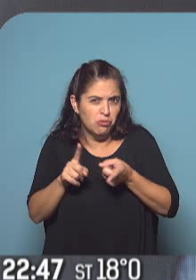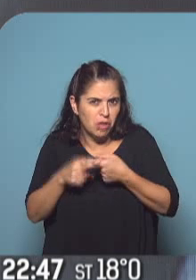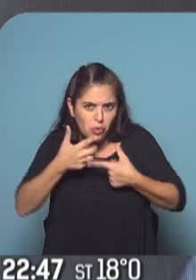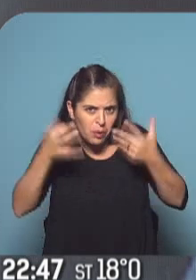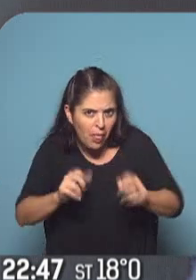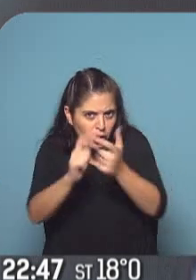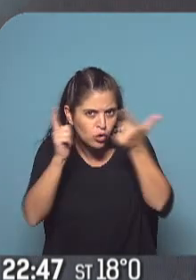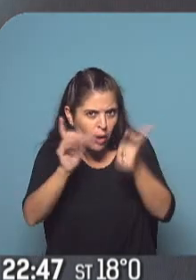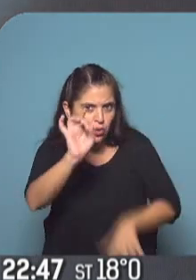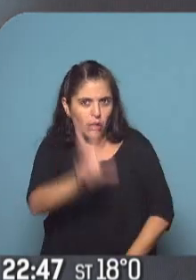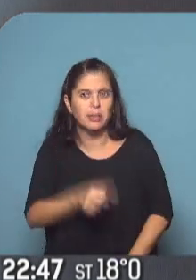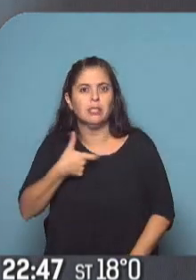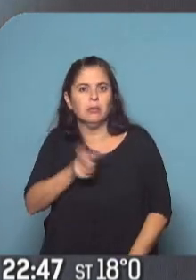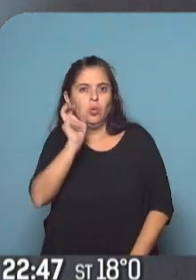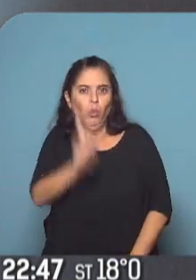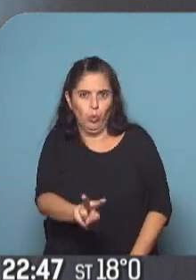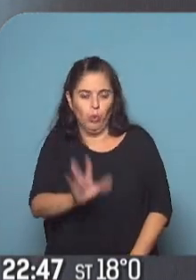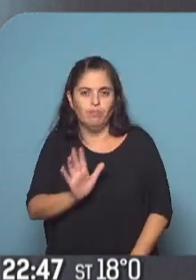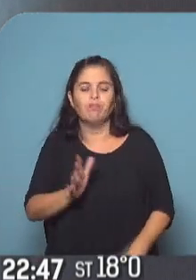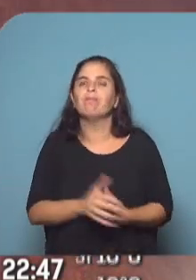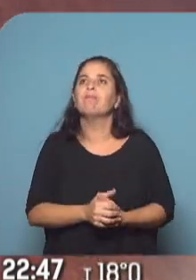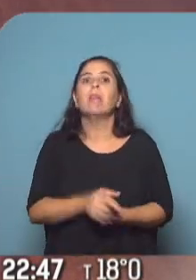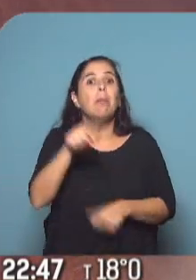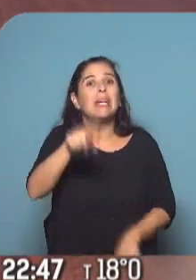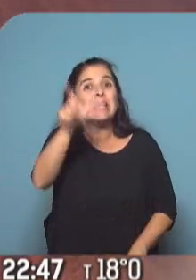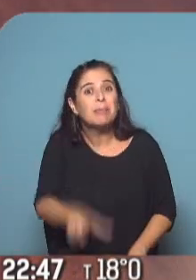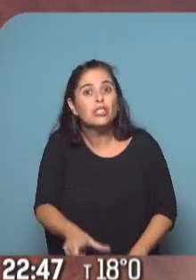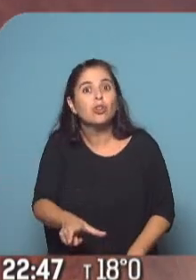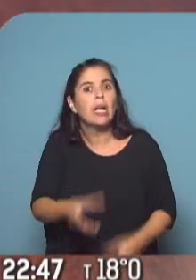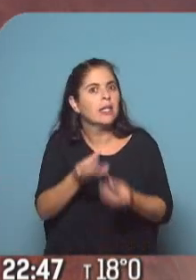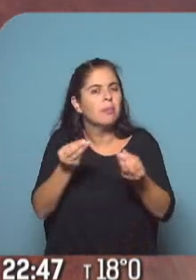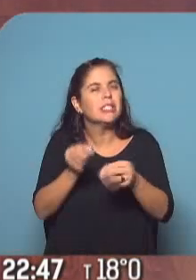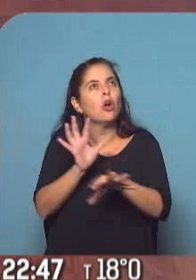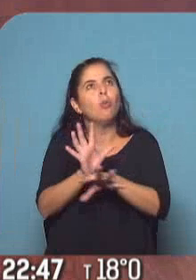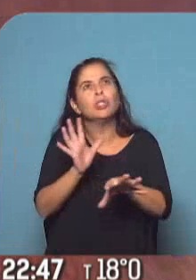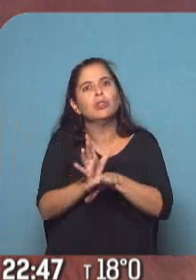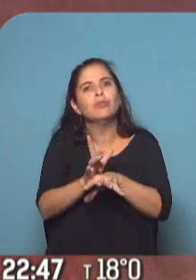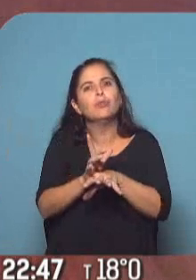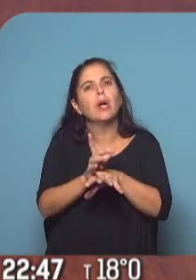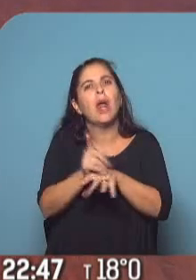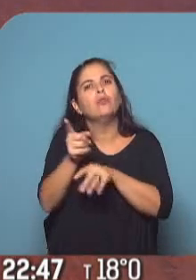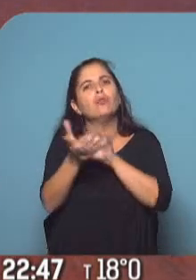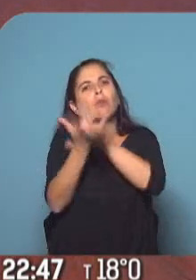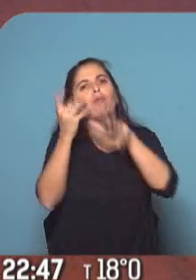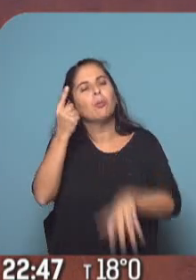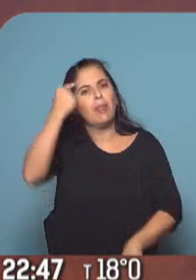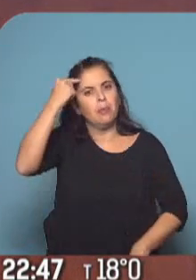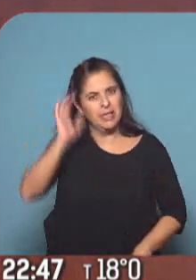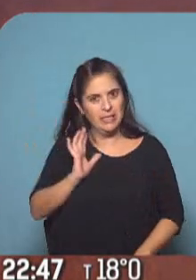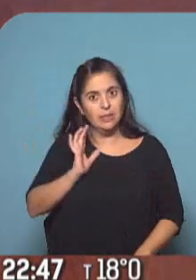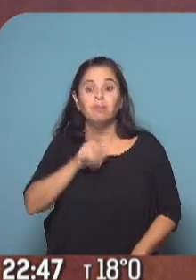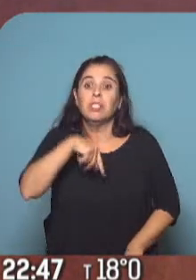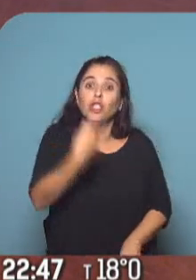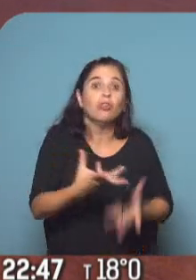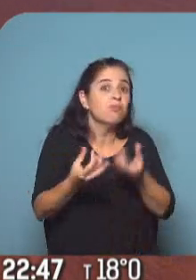es casi una ideología, digamos, ¿no?, para este tipo de personas. En otros casos es una ideología y una logística. Pareciera